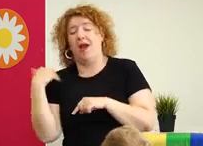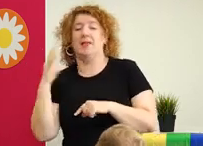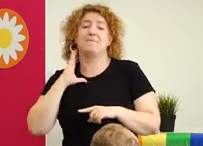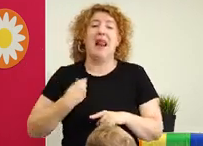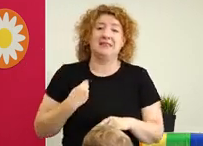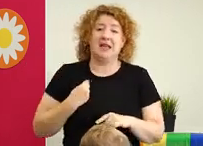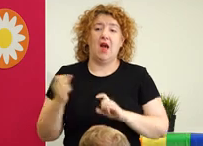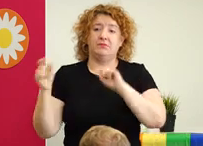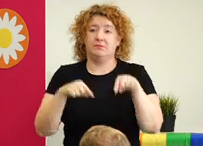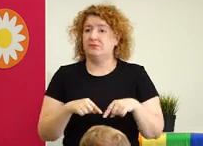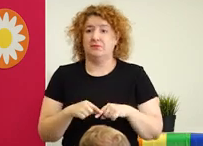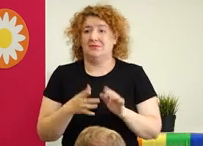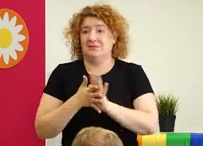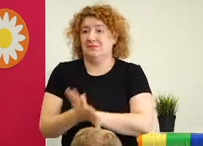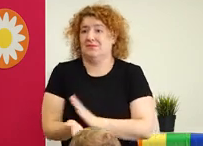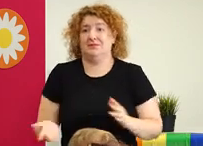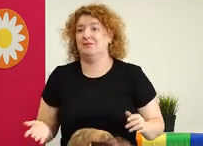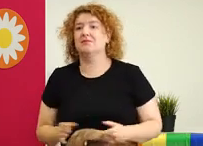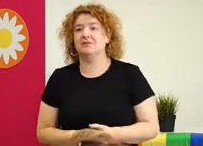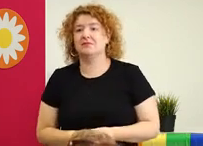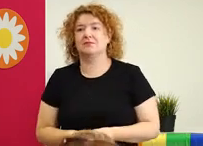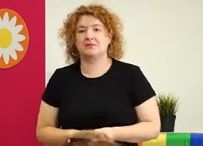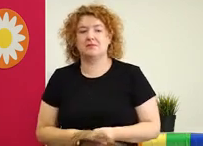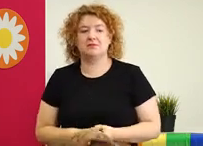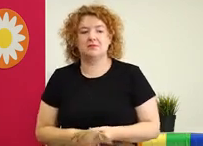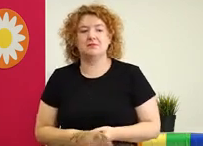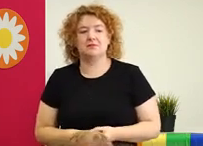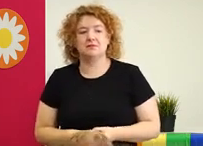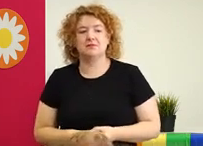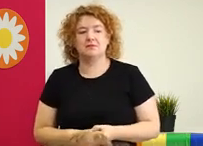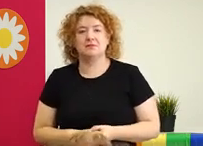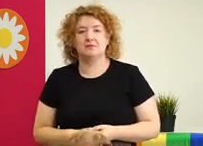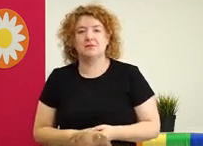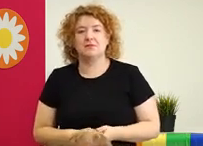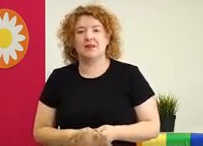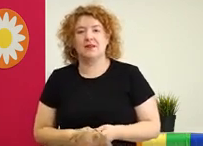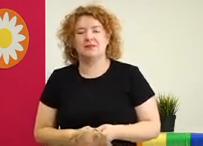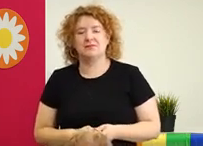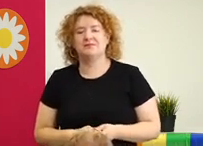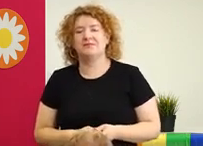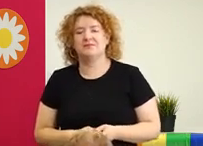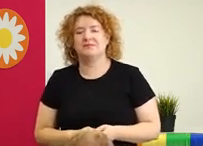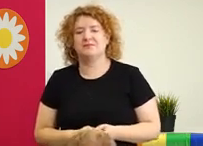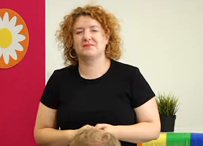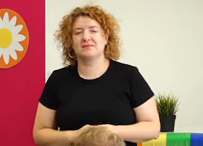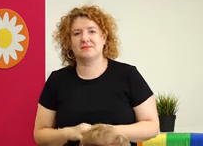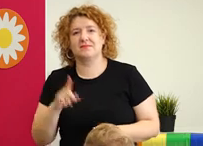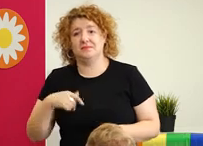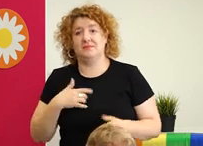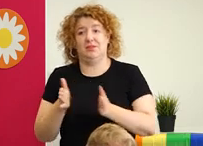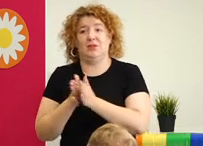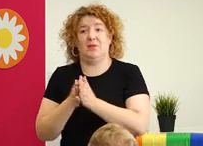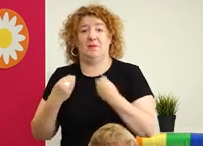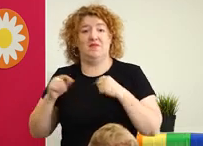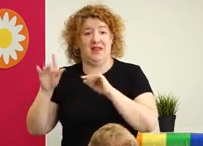Palestina? Eso es, o sea, sería más así, y también mis compañeros también que viven